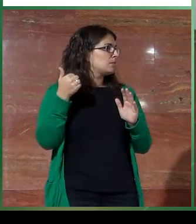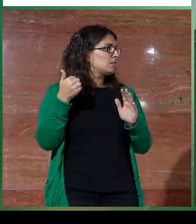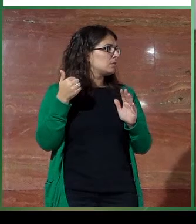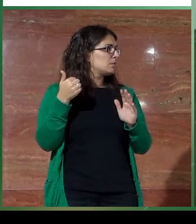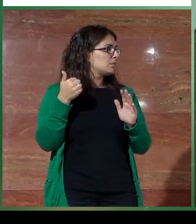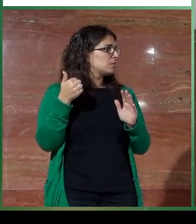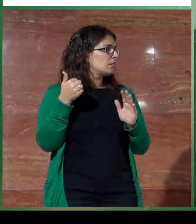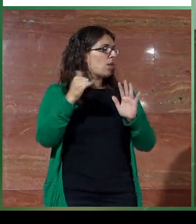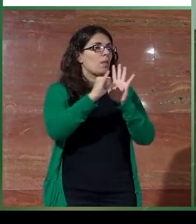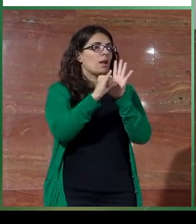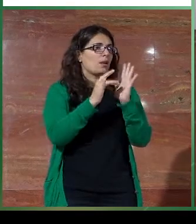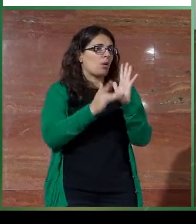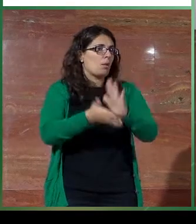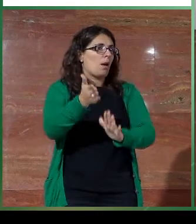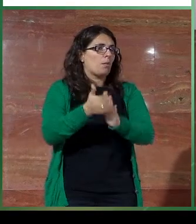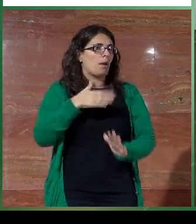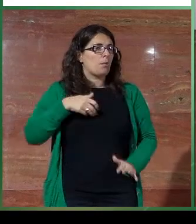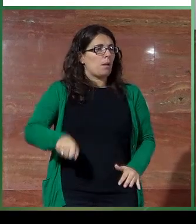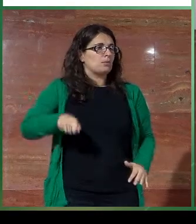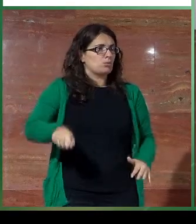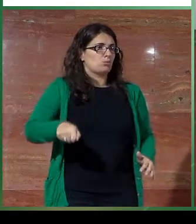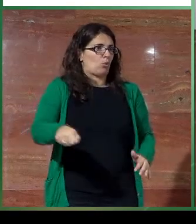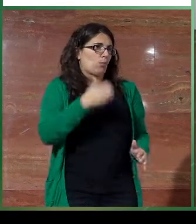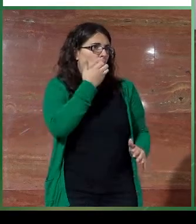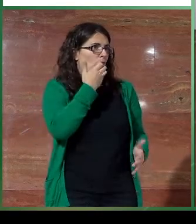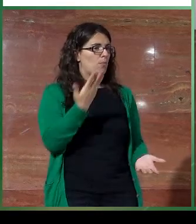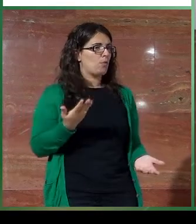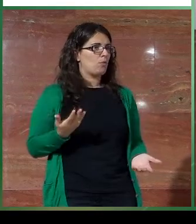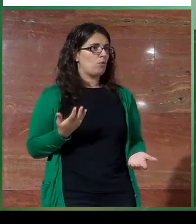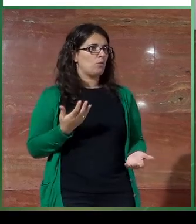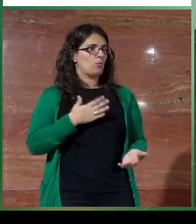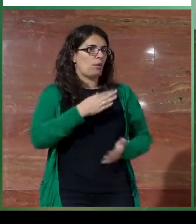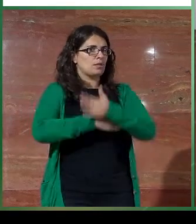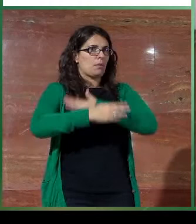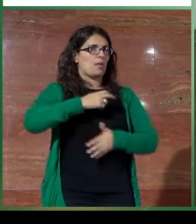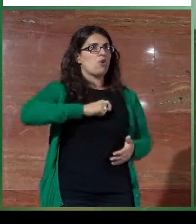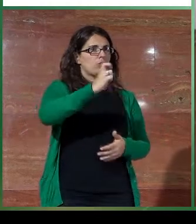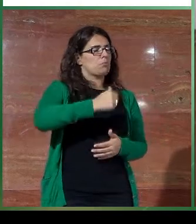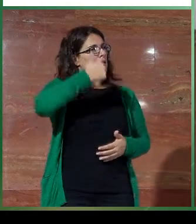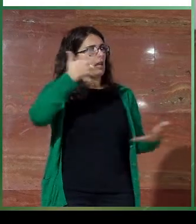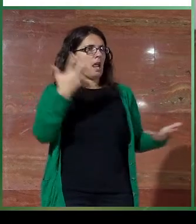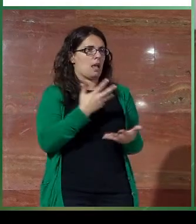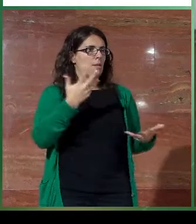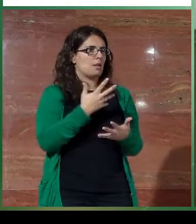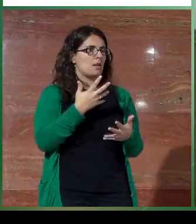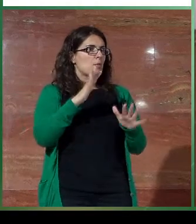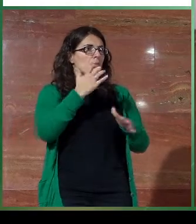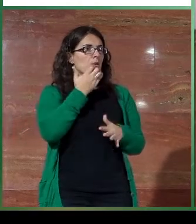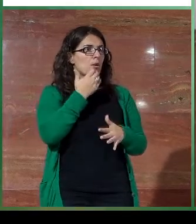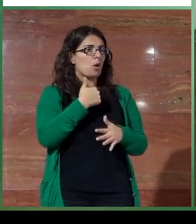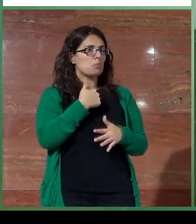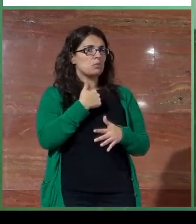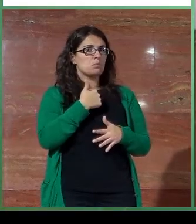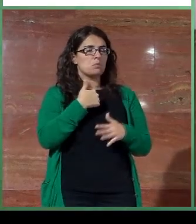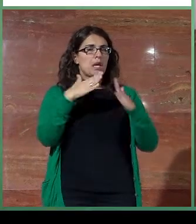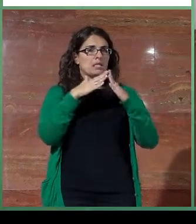tener que ir con un bastón, sino tengo otras discapacidades mayores. Y seguramente mi casa no me va a valer. No me va a valer, la voy